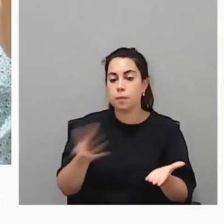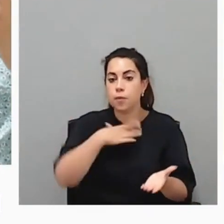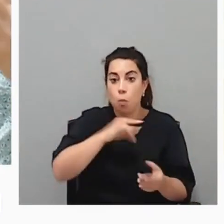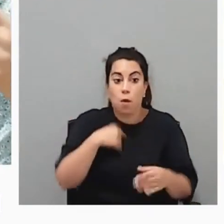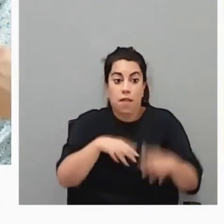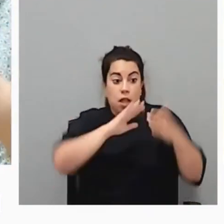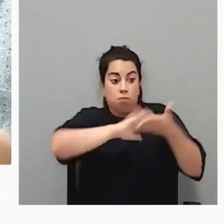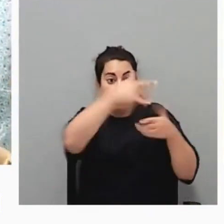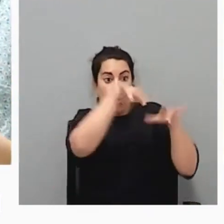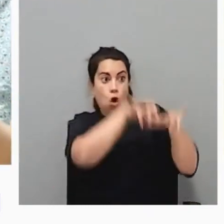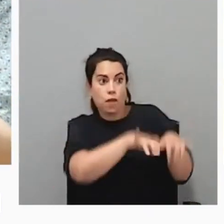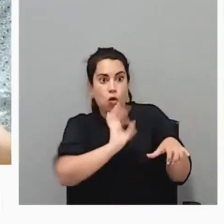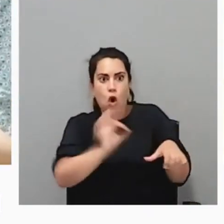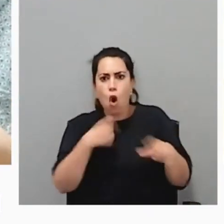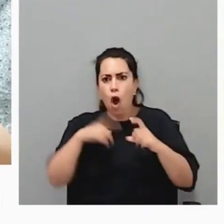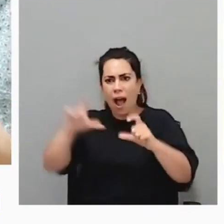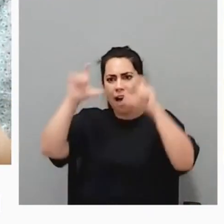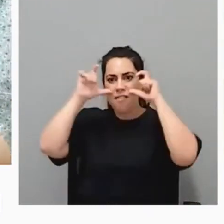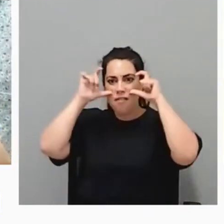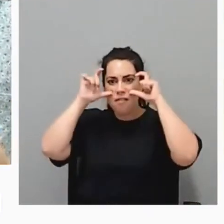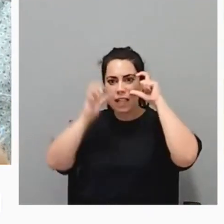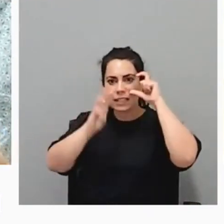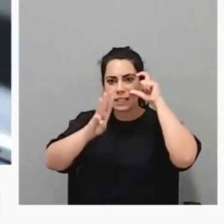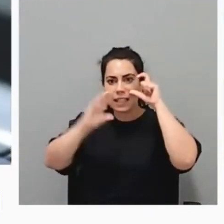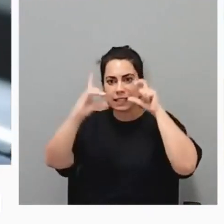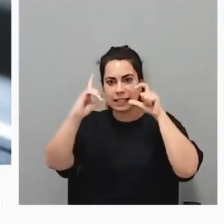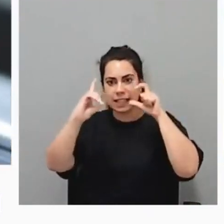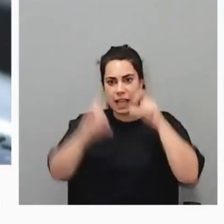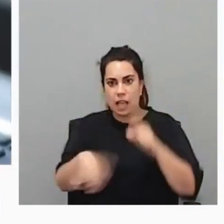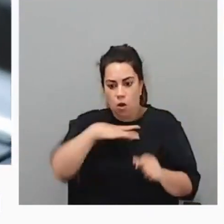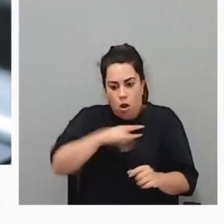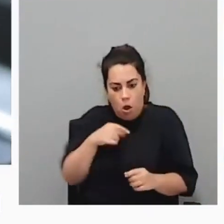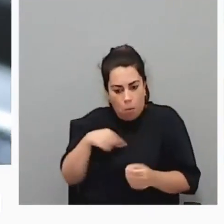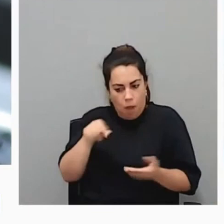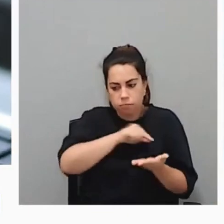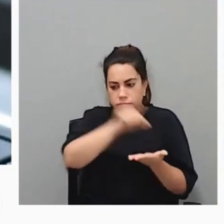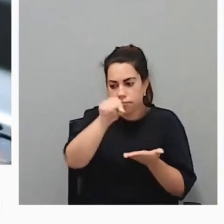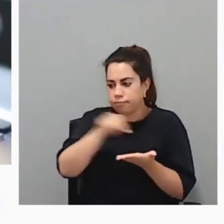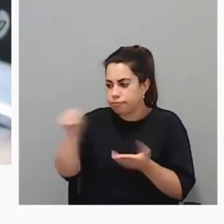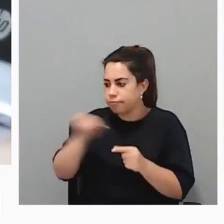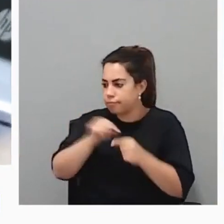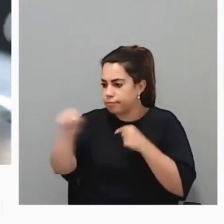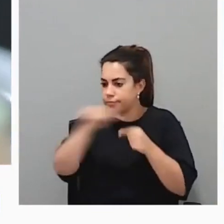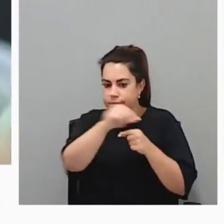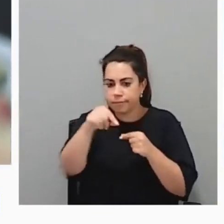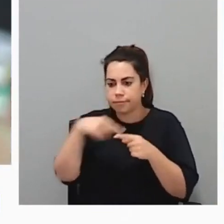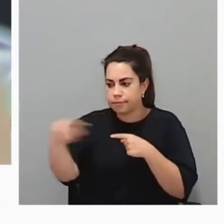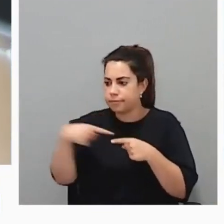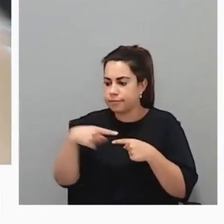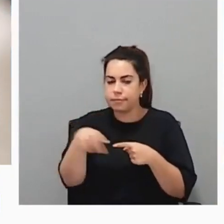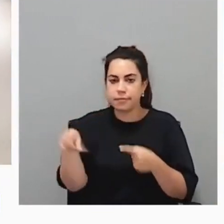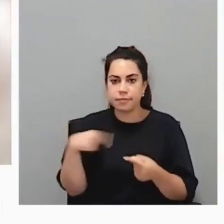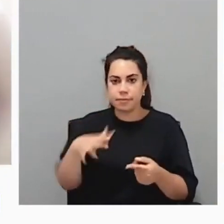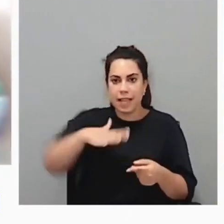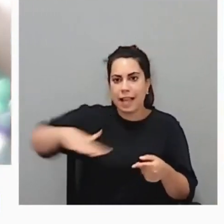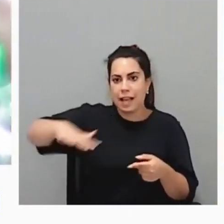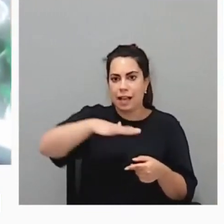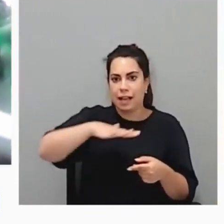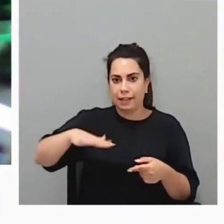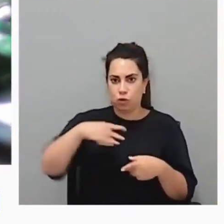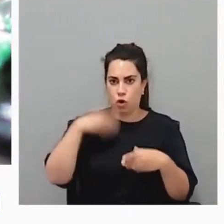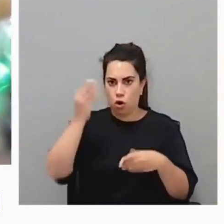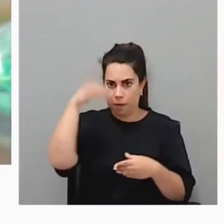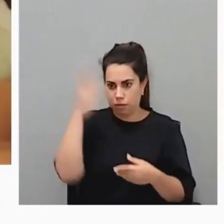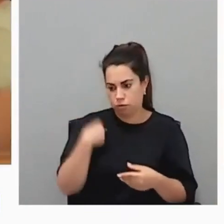o con las gafas 3D, sí que pueden desplazarse por ese entorno virtual, con lo cual el aprendizaje, bajo mi punto de vista, es